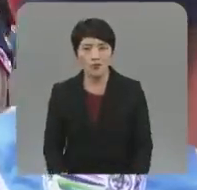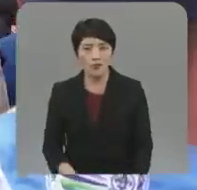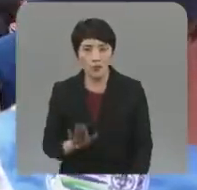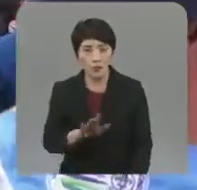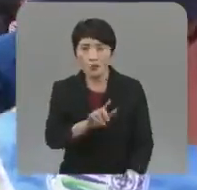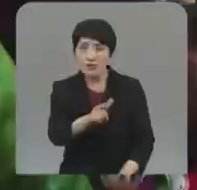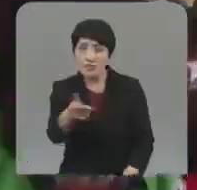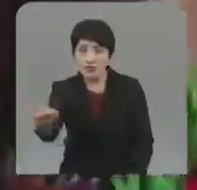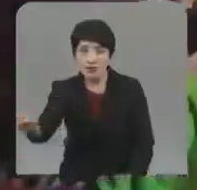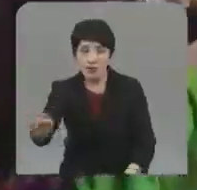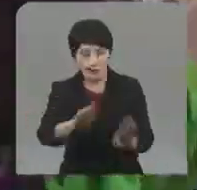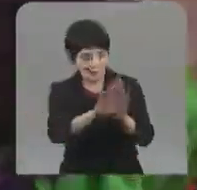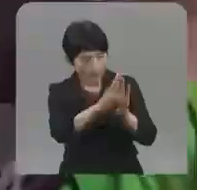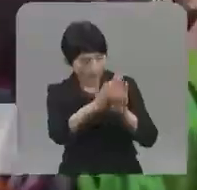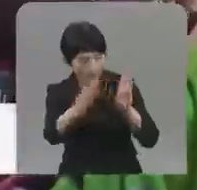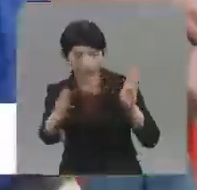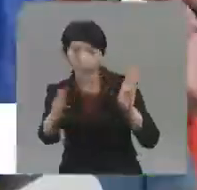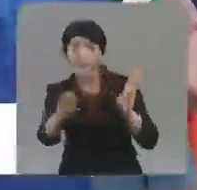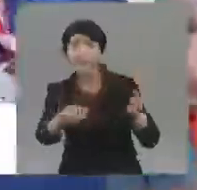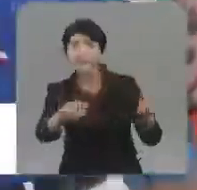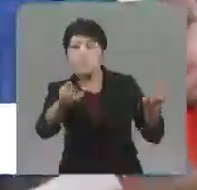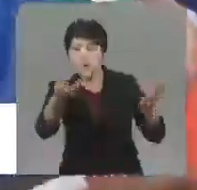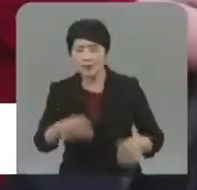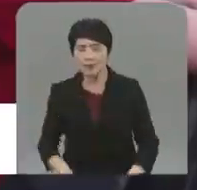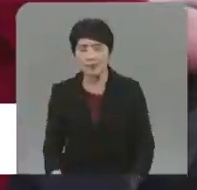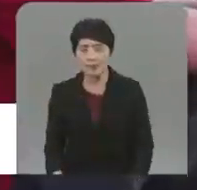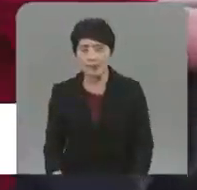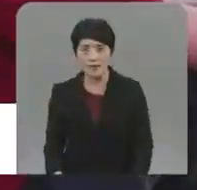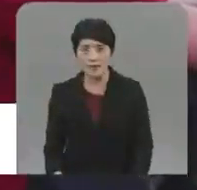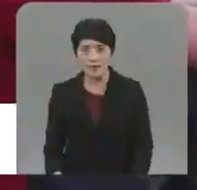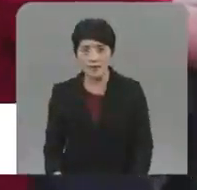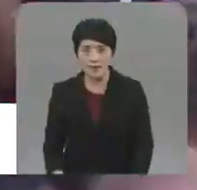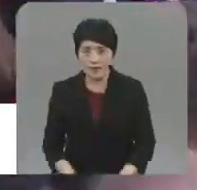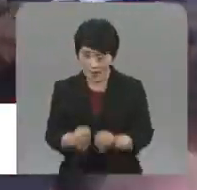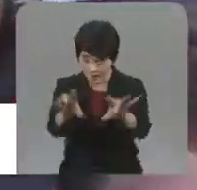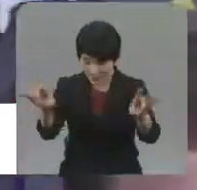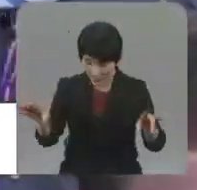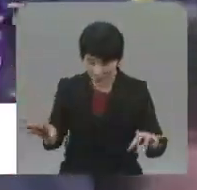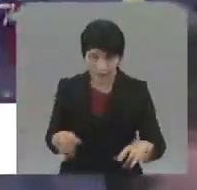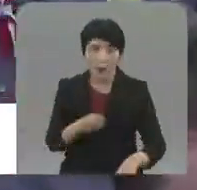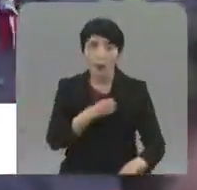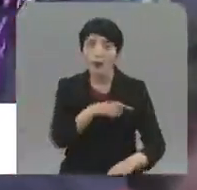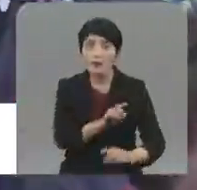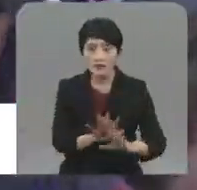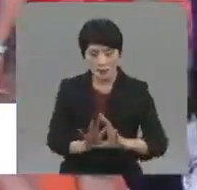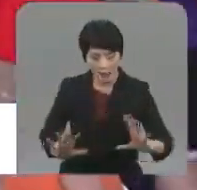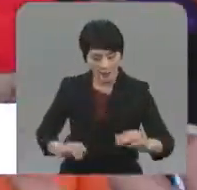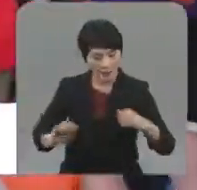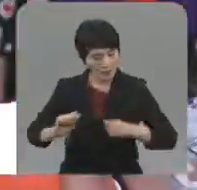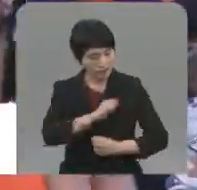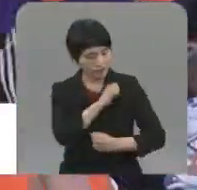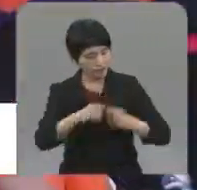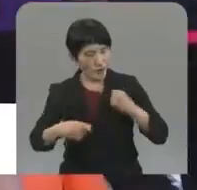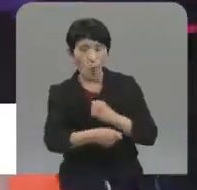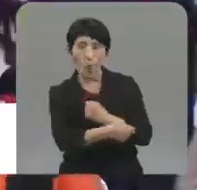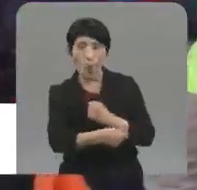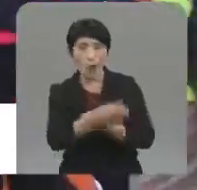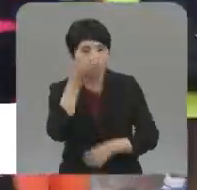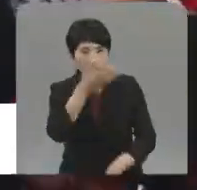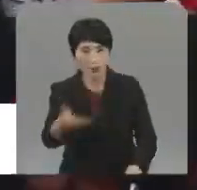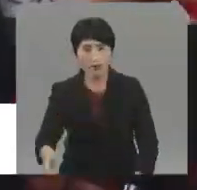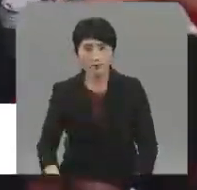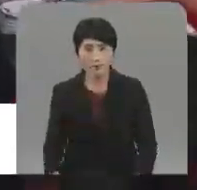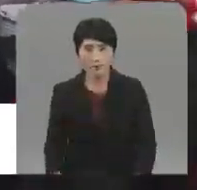159 países incluidos unos 30.000 Scouts la ceremonia inauguración está prevista en la noche del miércoles 2 donde